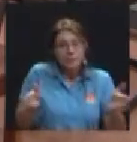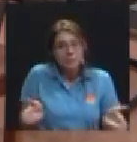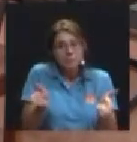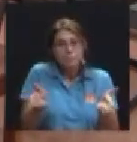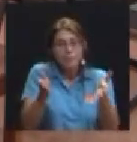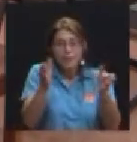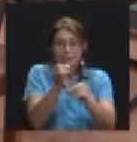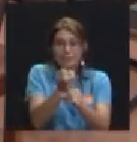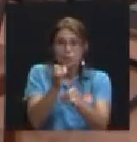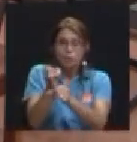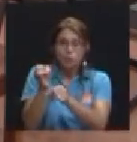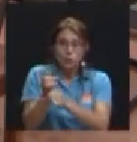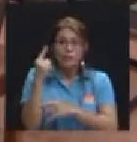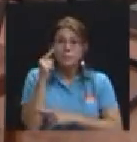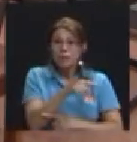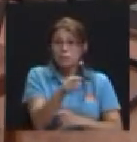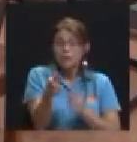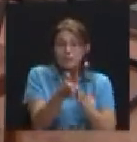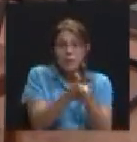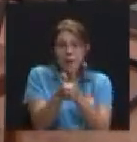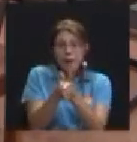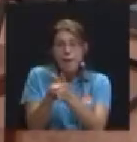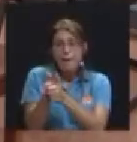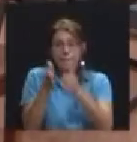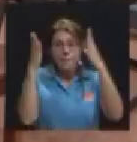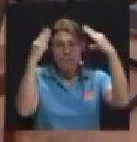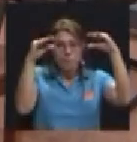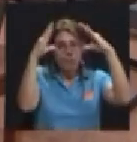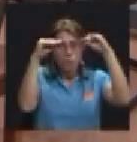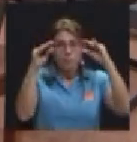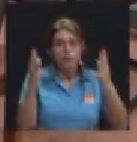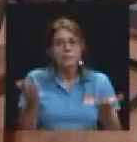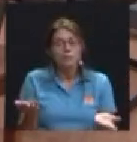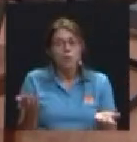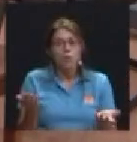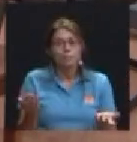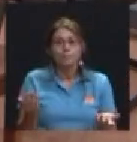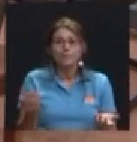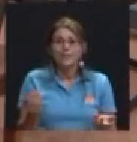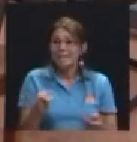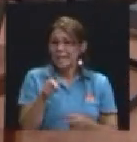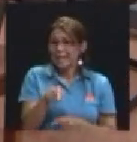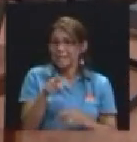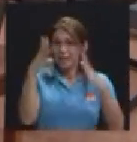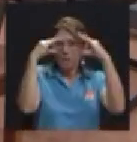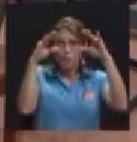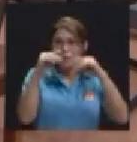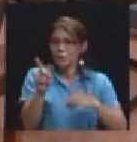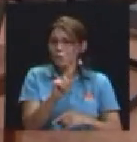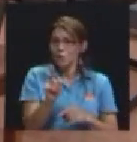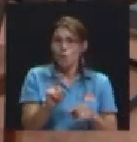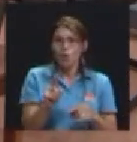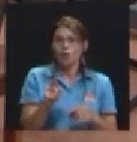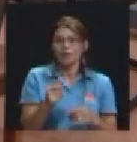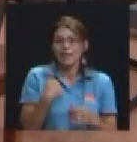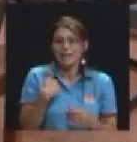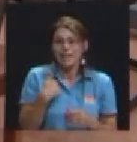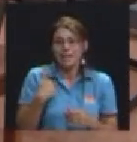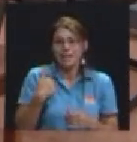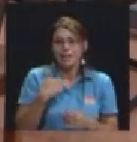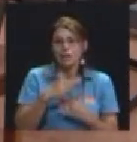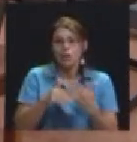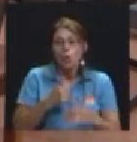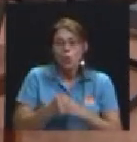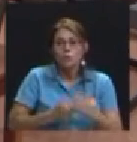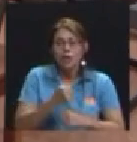a que hagan un aprovechamiento de esta información que no se tiene todos los años y que la periodicidad esperamos que sea